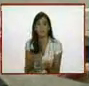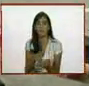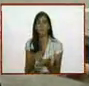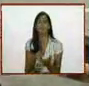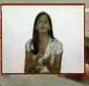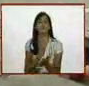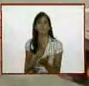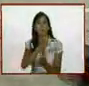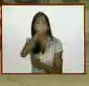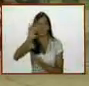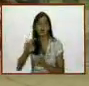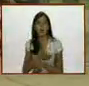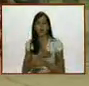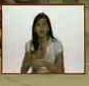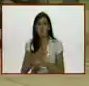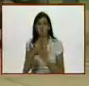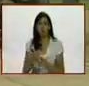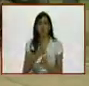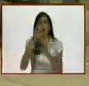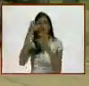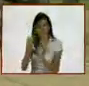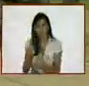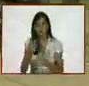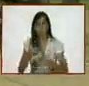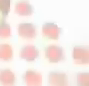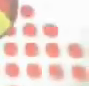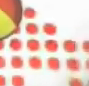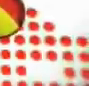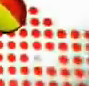y presencia de países y gobiernos que brinden confianza.